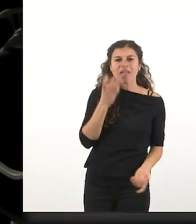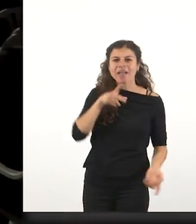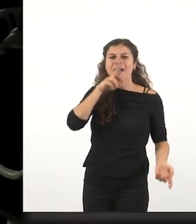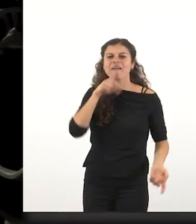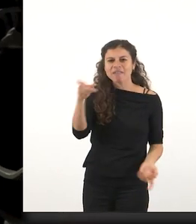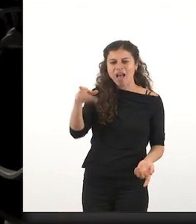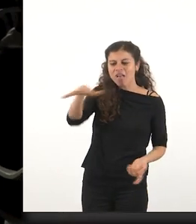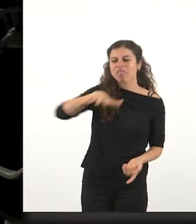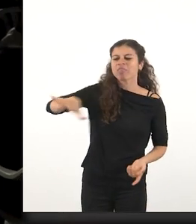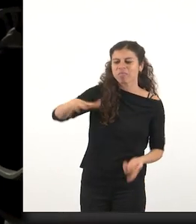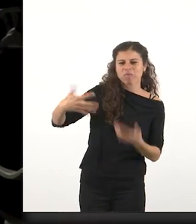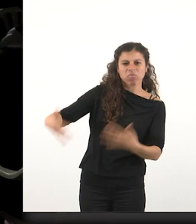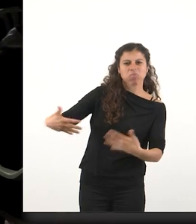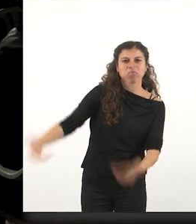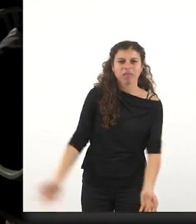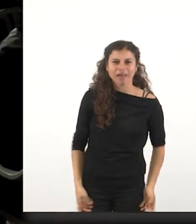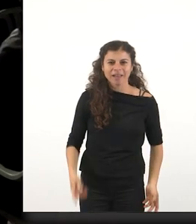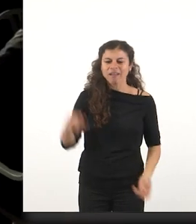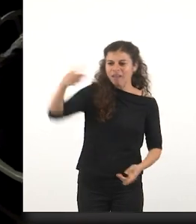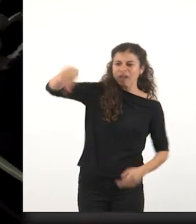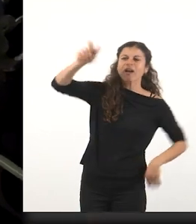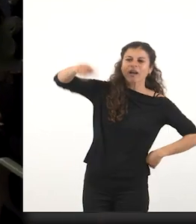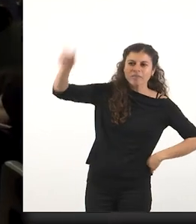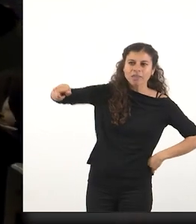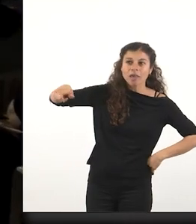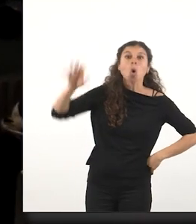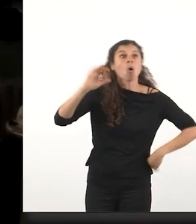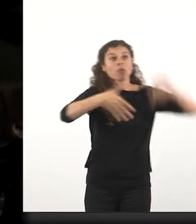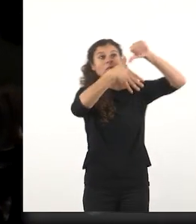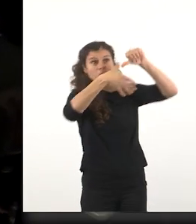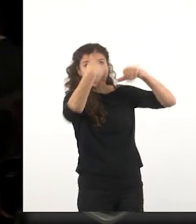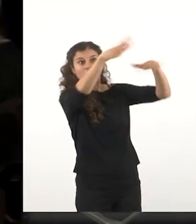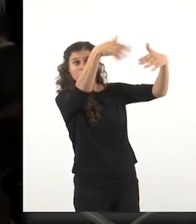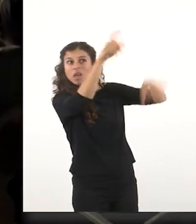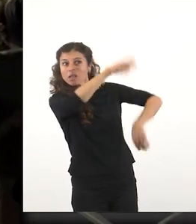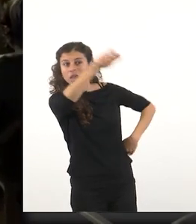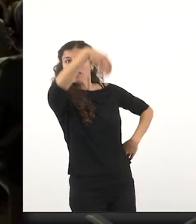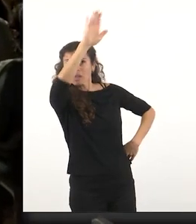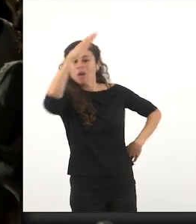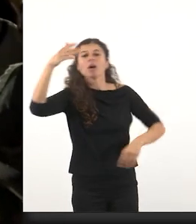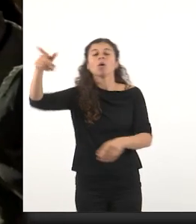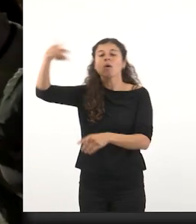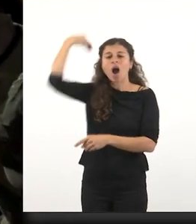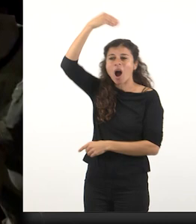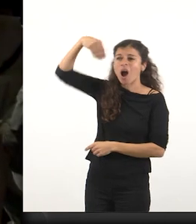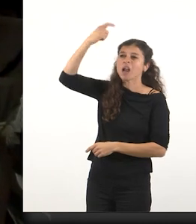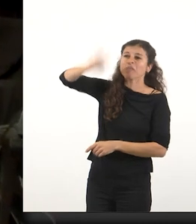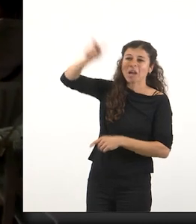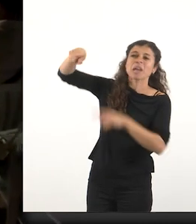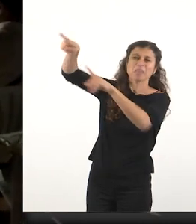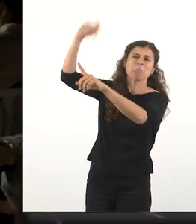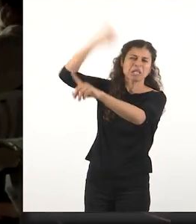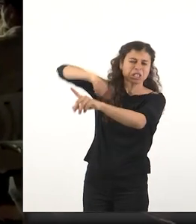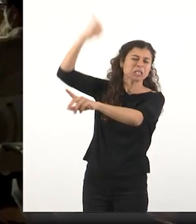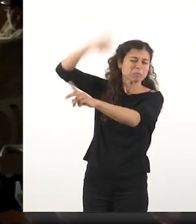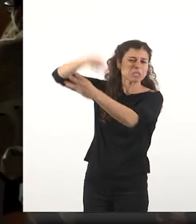los polígonos. Esta gente de estos países sudamericanos. Esta gente de estos países árabes. Esta gente que sí que es machista. No son...